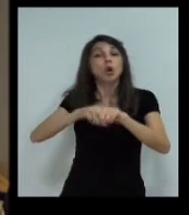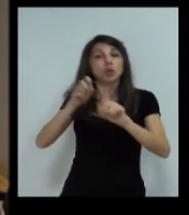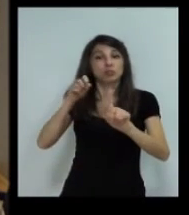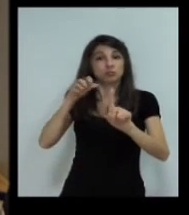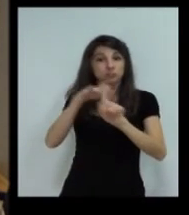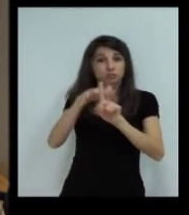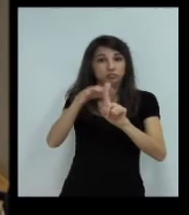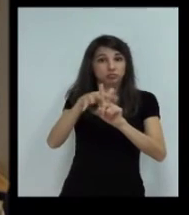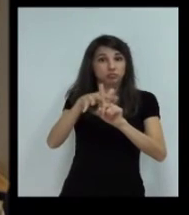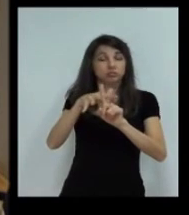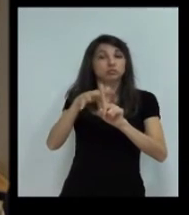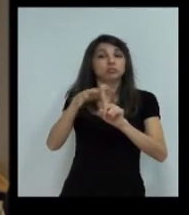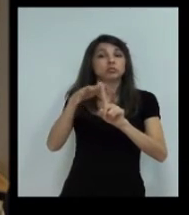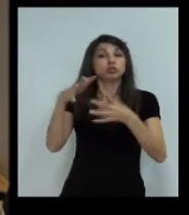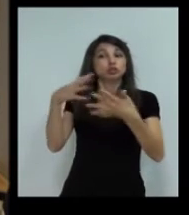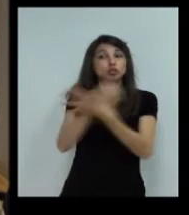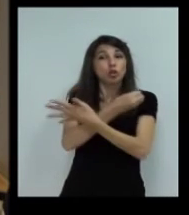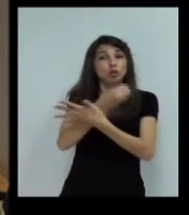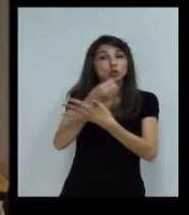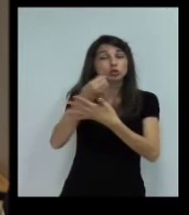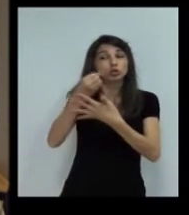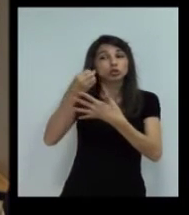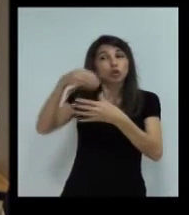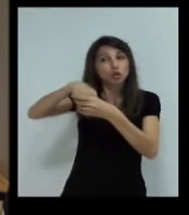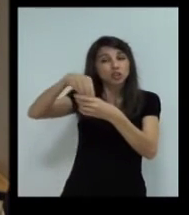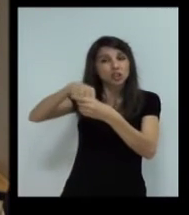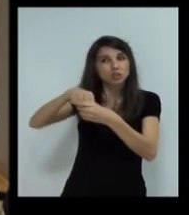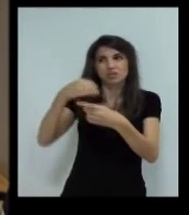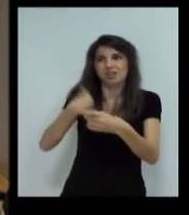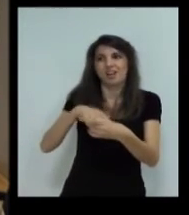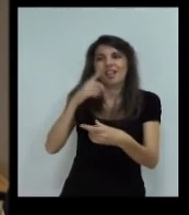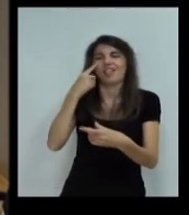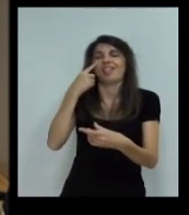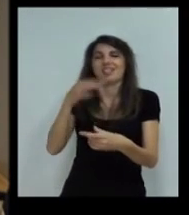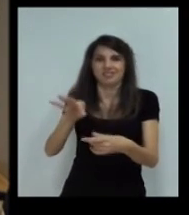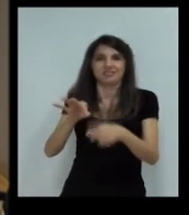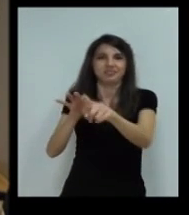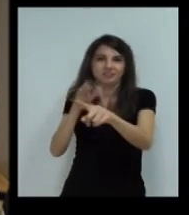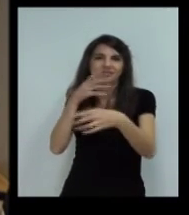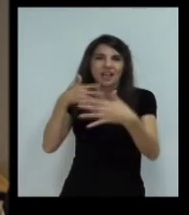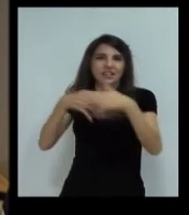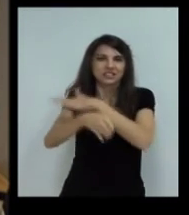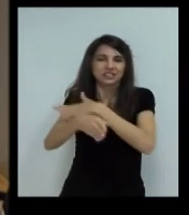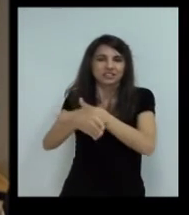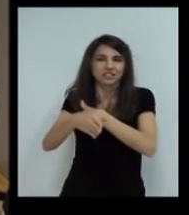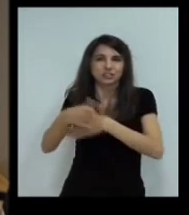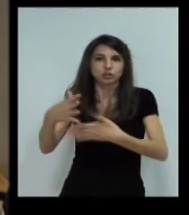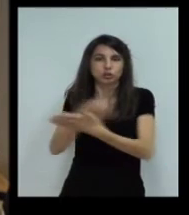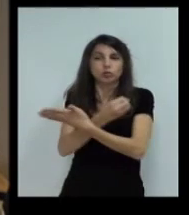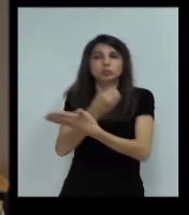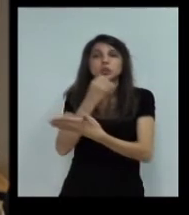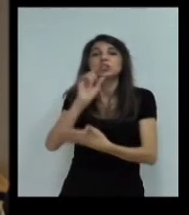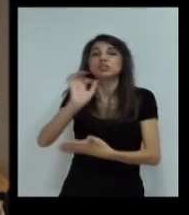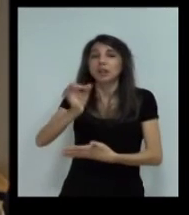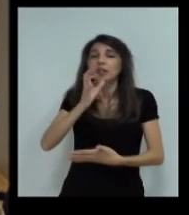prácticamente todos sus contenidos sean accesibles en todos los términos. Pero también es verdad que en otras